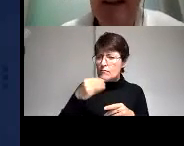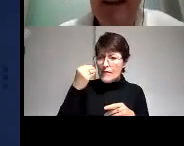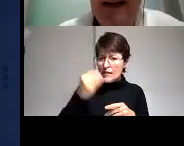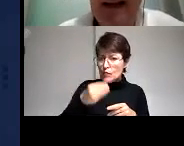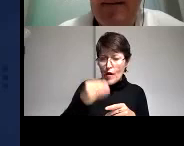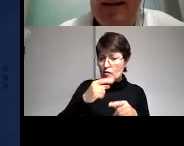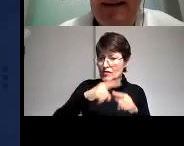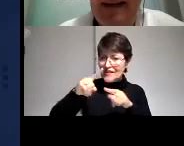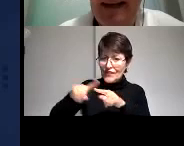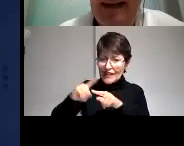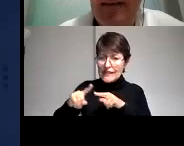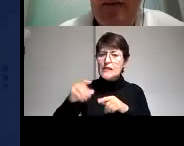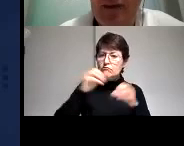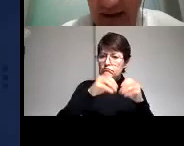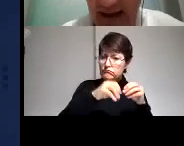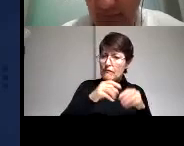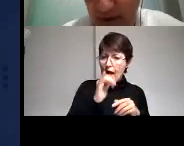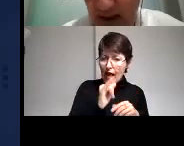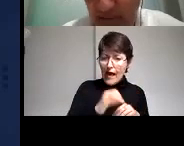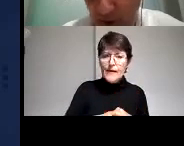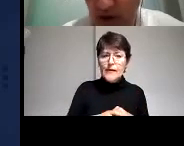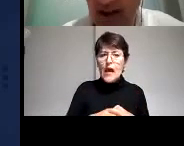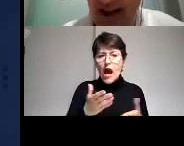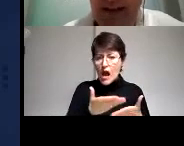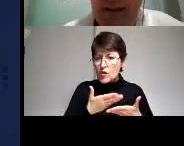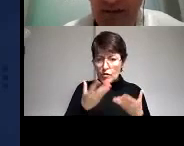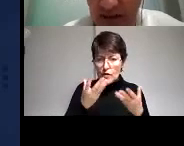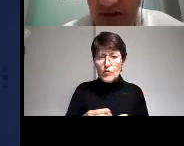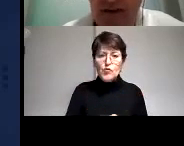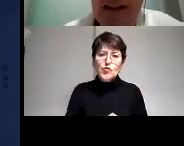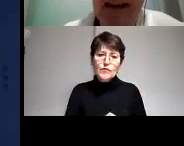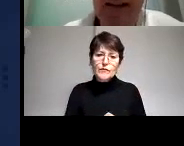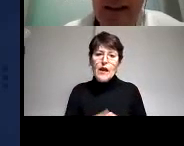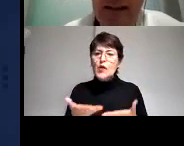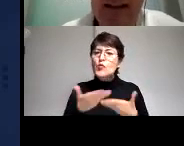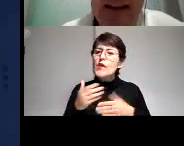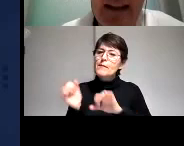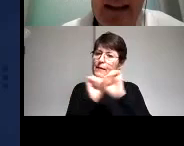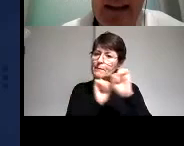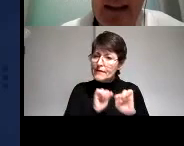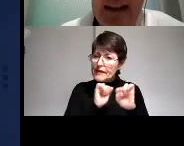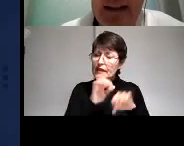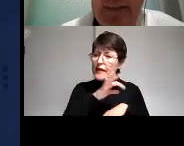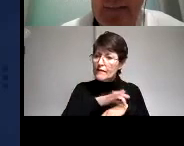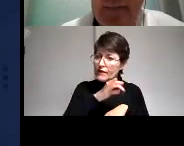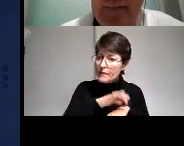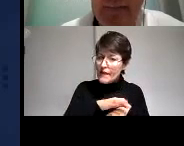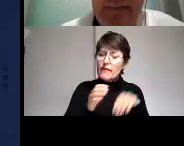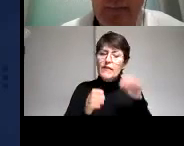estudiadas a nivel de funcionalidad probiótica, a nivel de prevención de enfermedades y a nivel